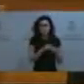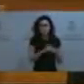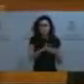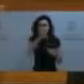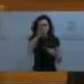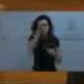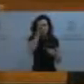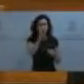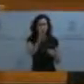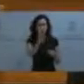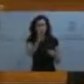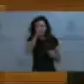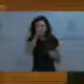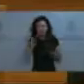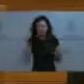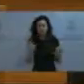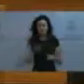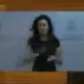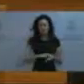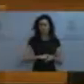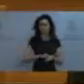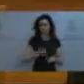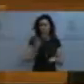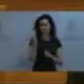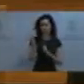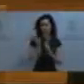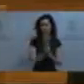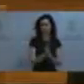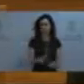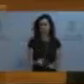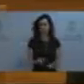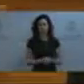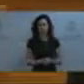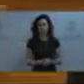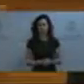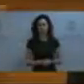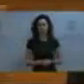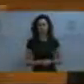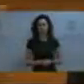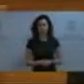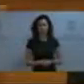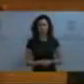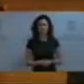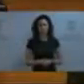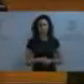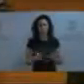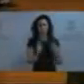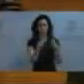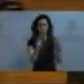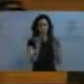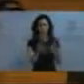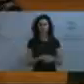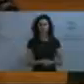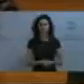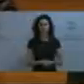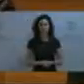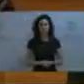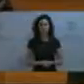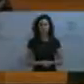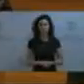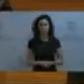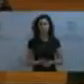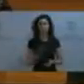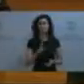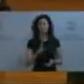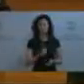ni no sé por qué tiene usted que ofenderles así, pero bueno, allá usted. Allá usted. Y, por